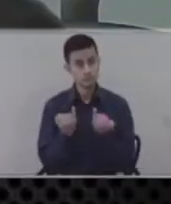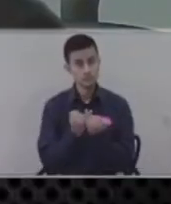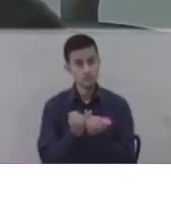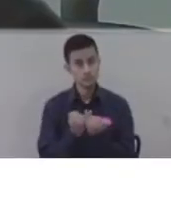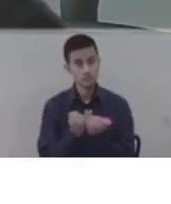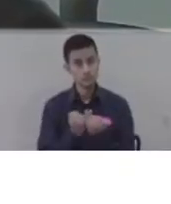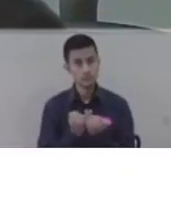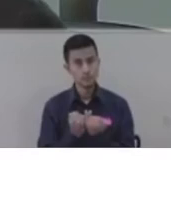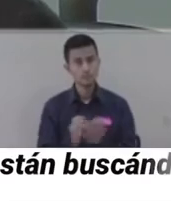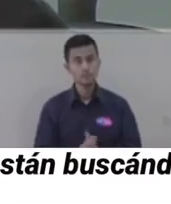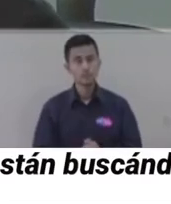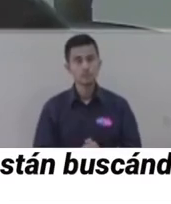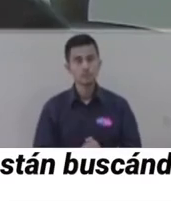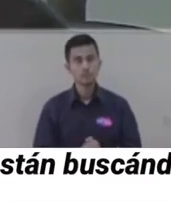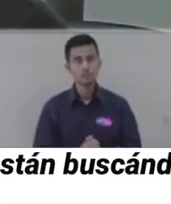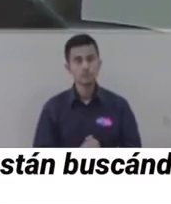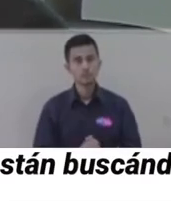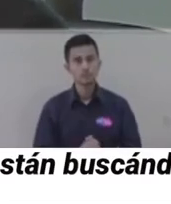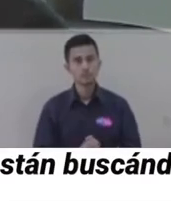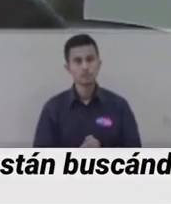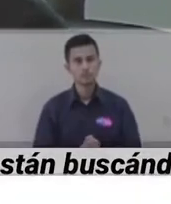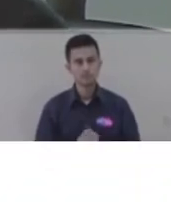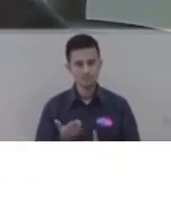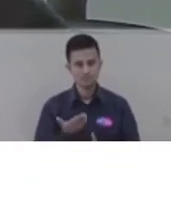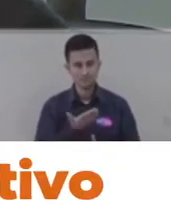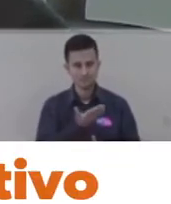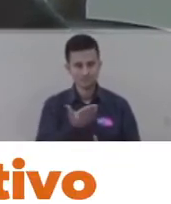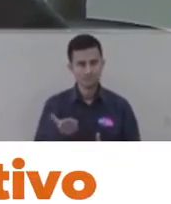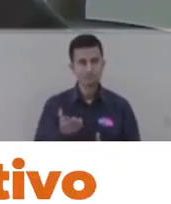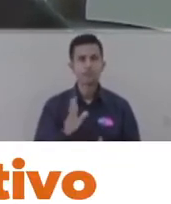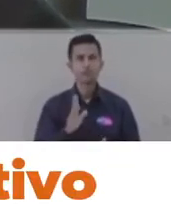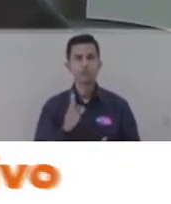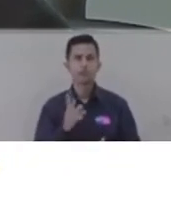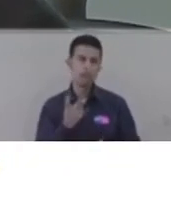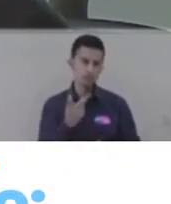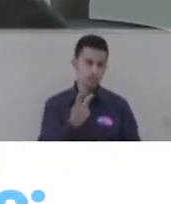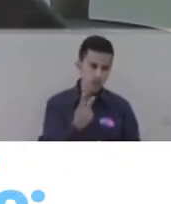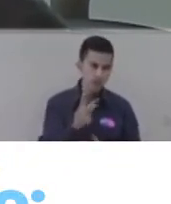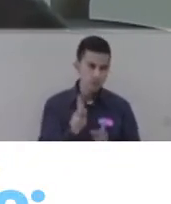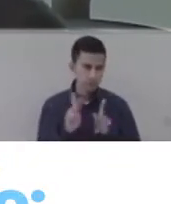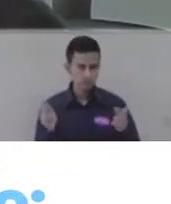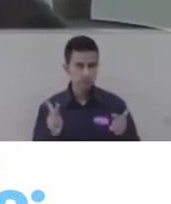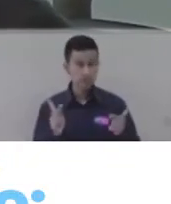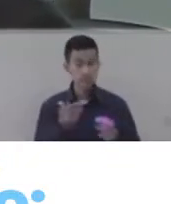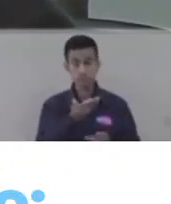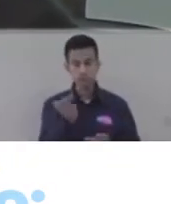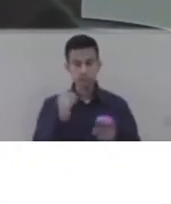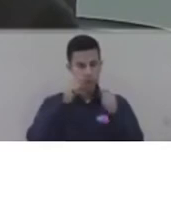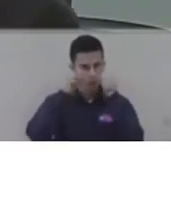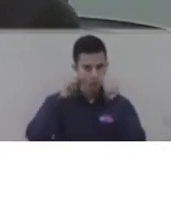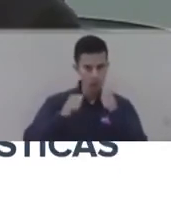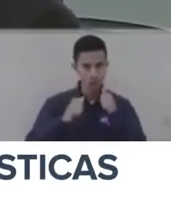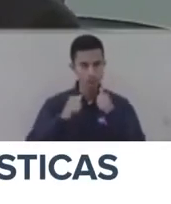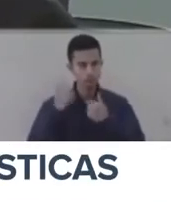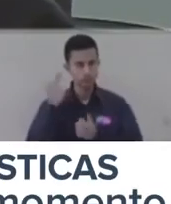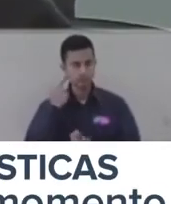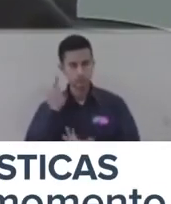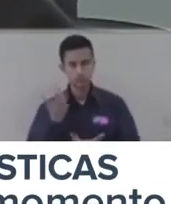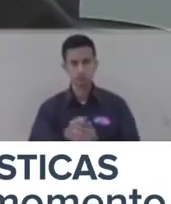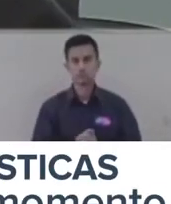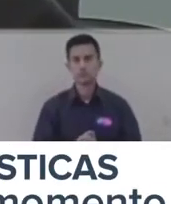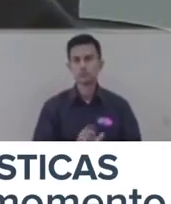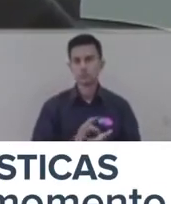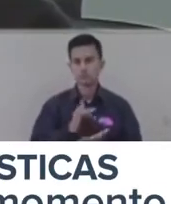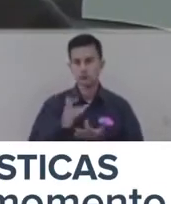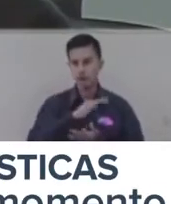carlos zamarripa aguirre fiscal general en guanajuato confirmó la desaparición del ivuj era director de comunicación social de este organismo